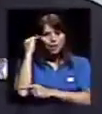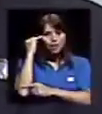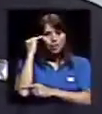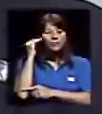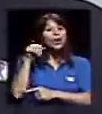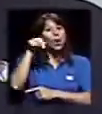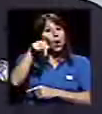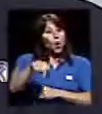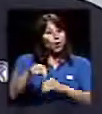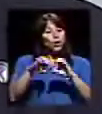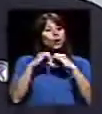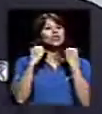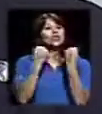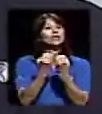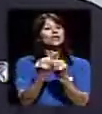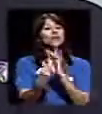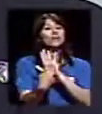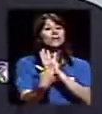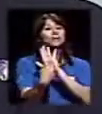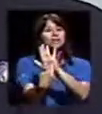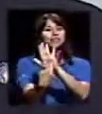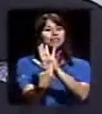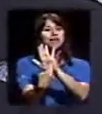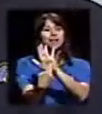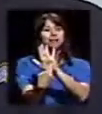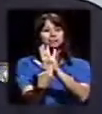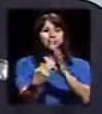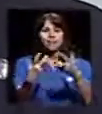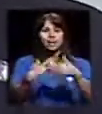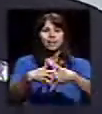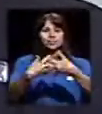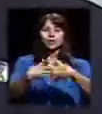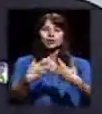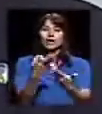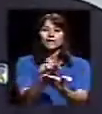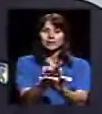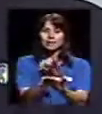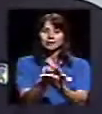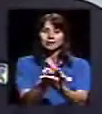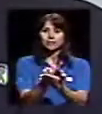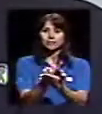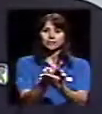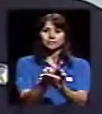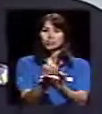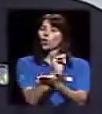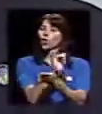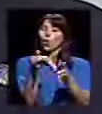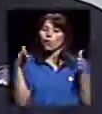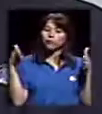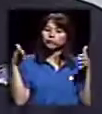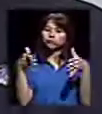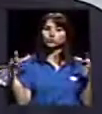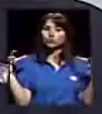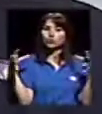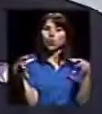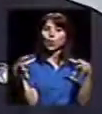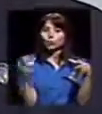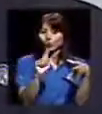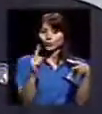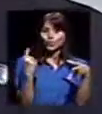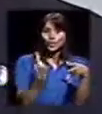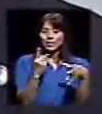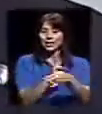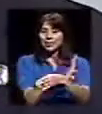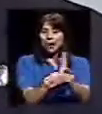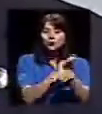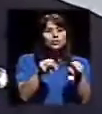único en Costa Rica, a la industria financiera como un todo. Ya no solamente bancos, sino los